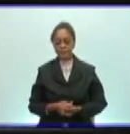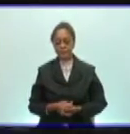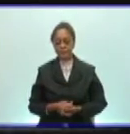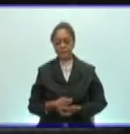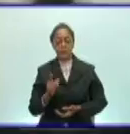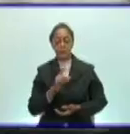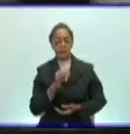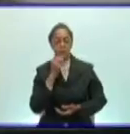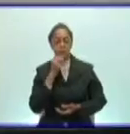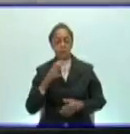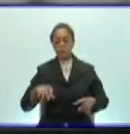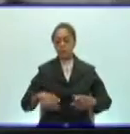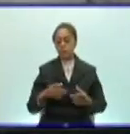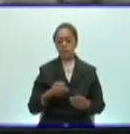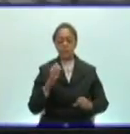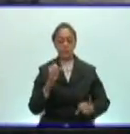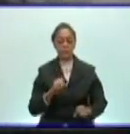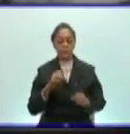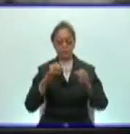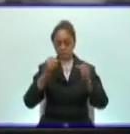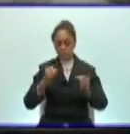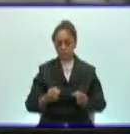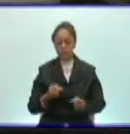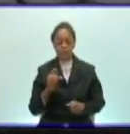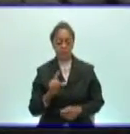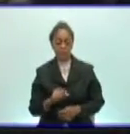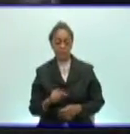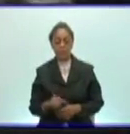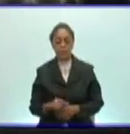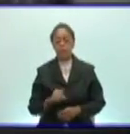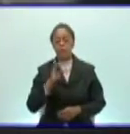No pudieron cumplir la misión de sostener, al menos